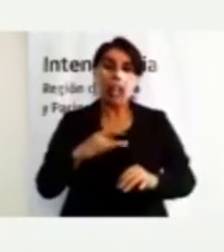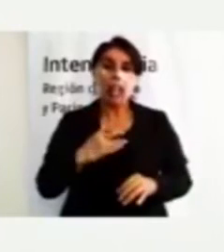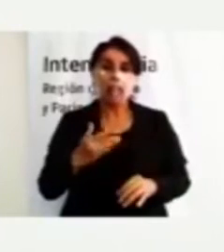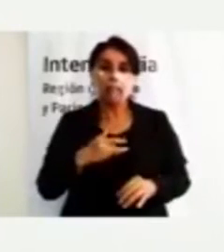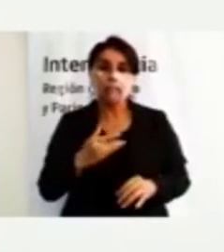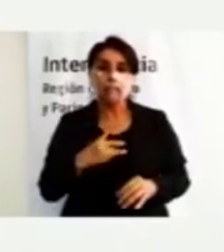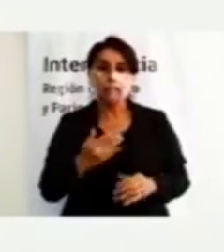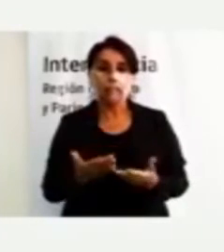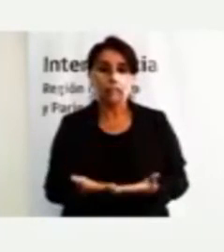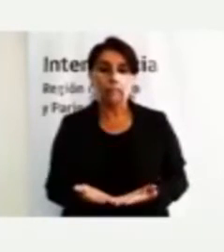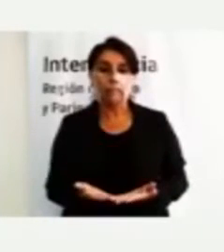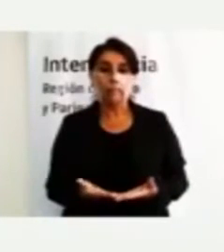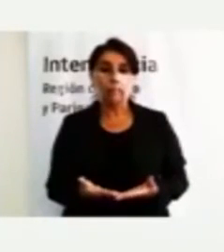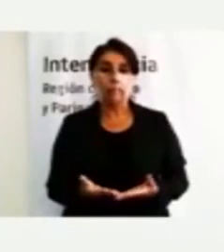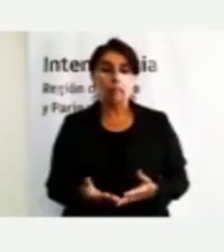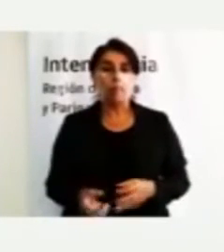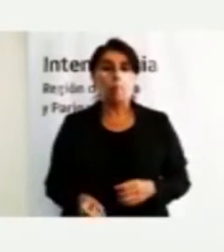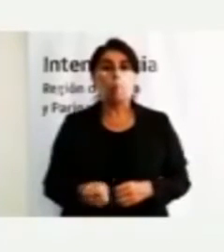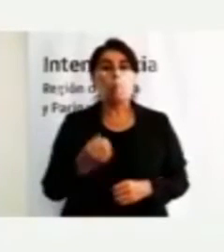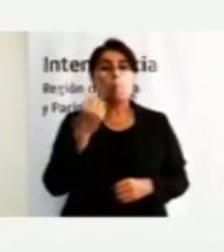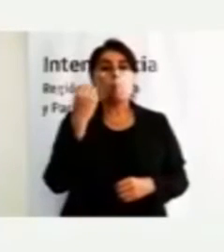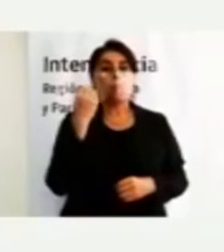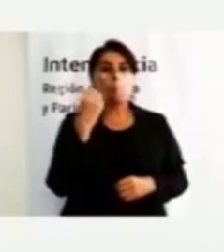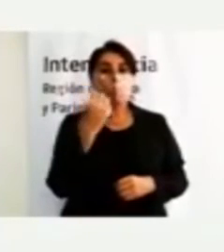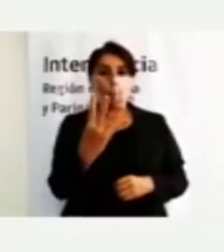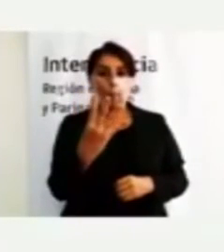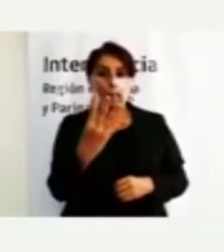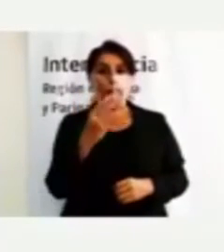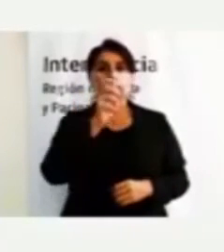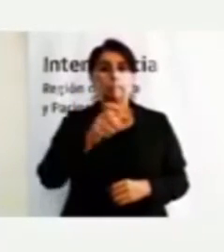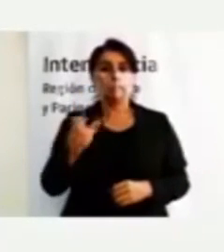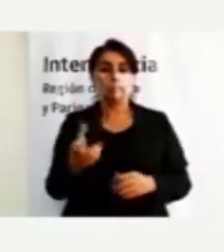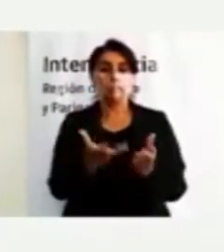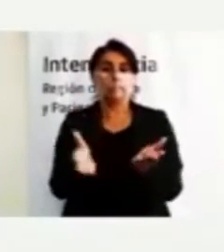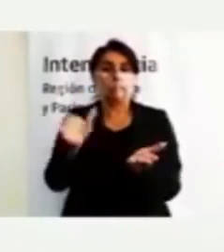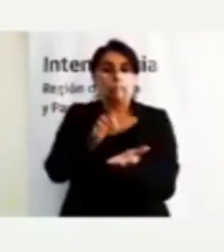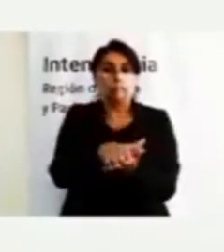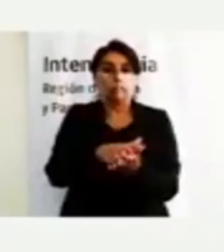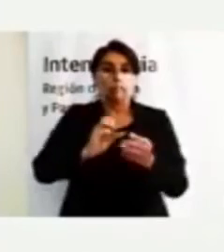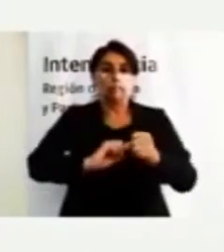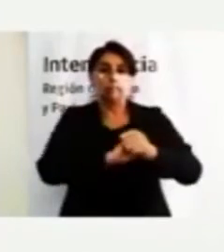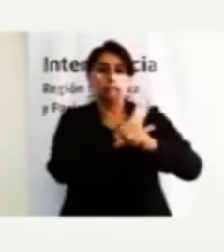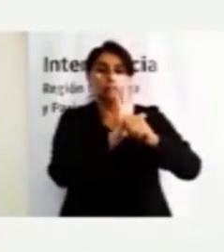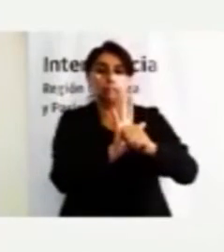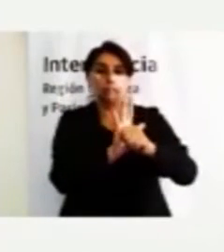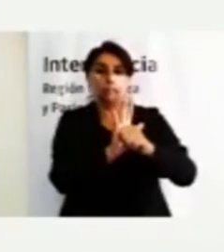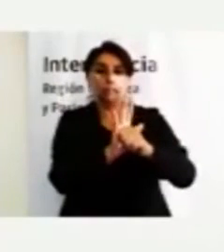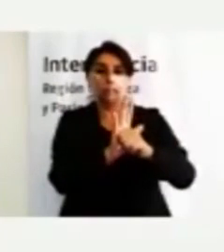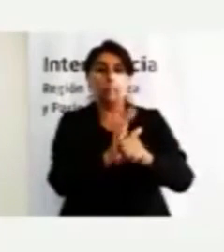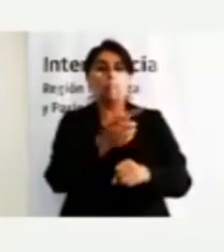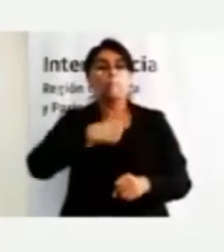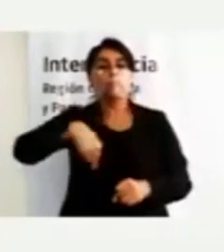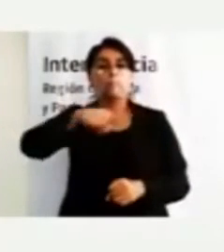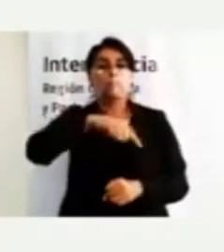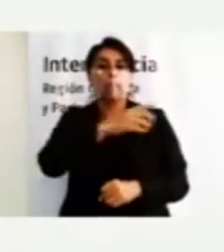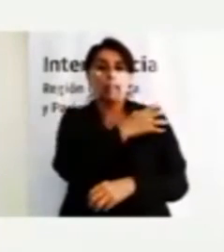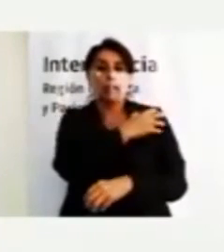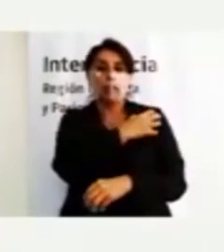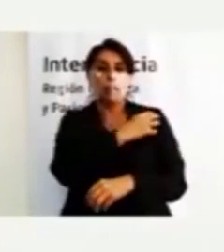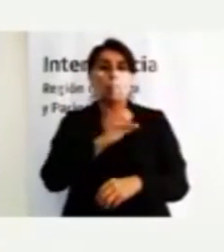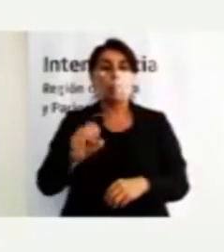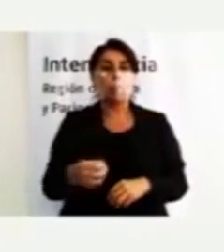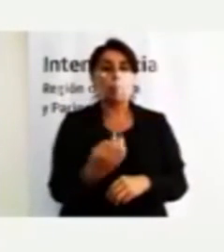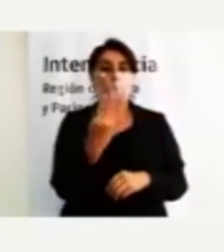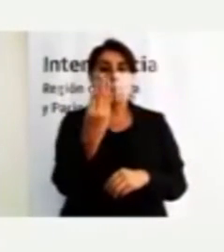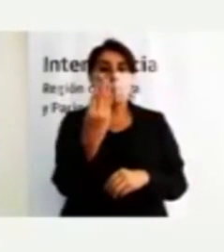lamentablemente, nuevos 4 fallecidos más por COVID-19 en nuestra región de Arica